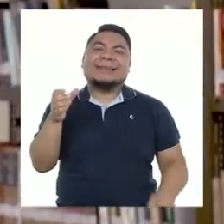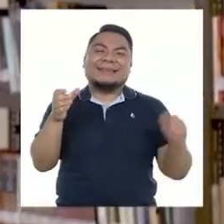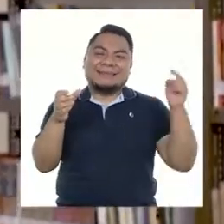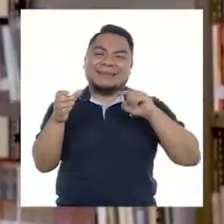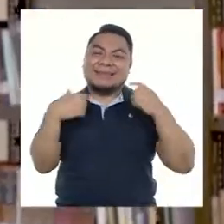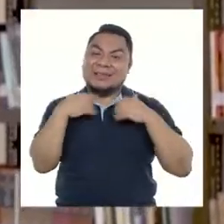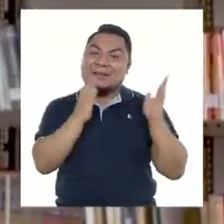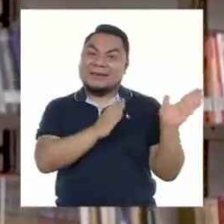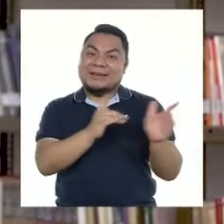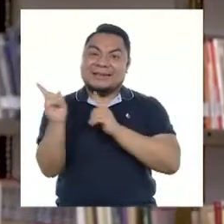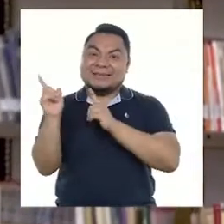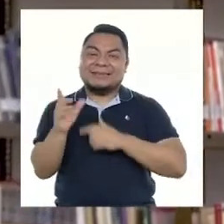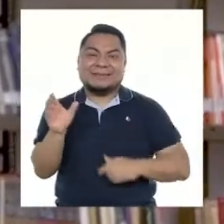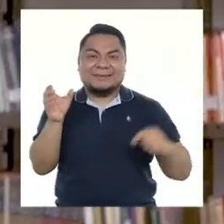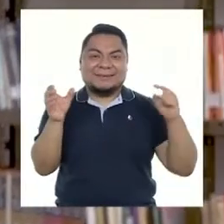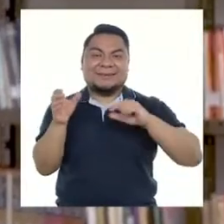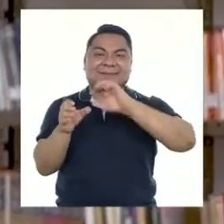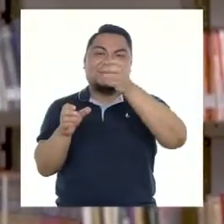Estoy preparado.